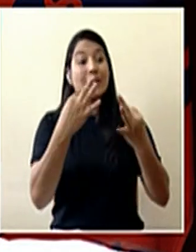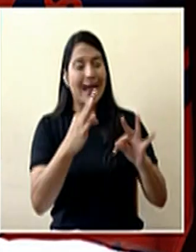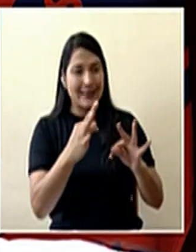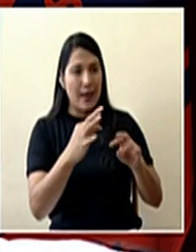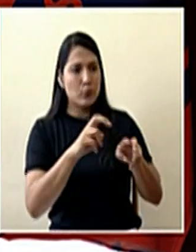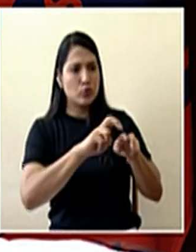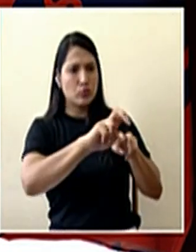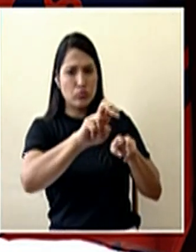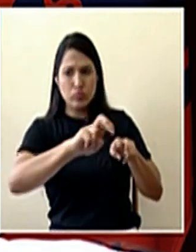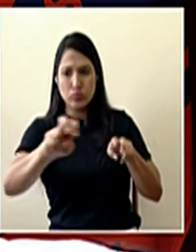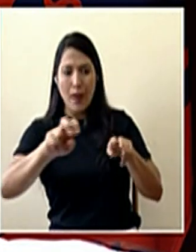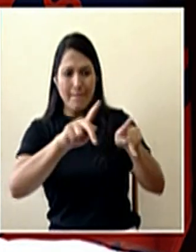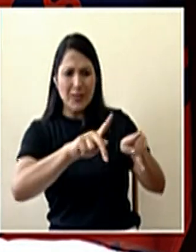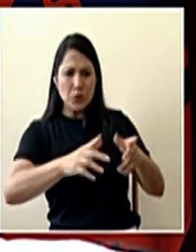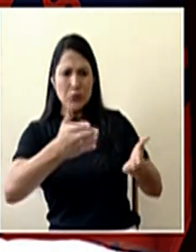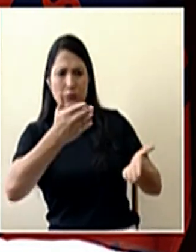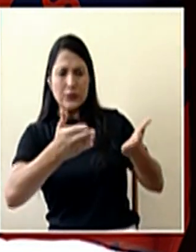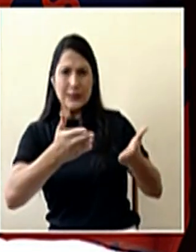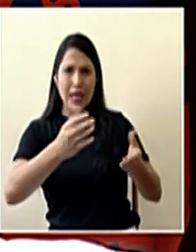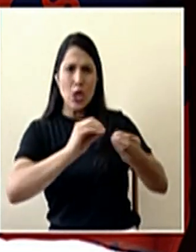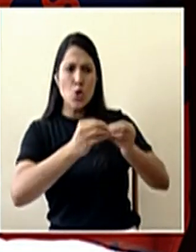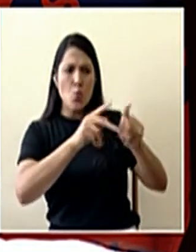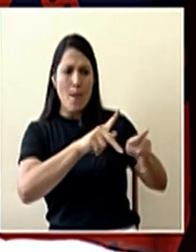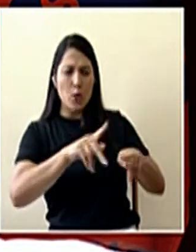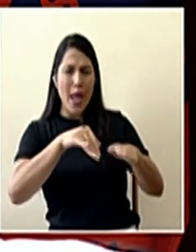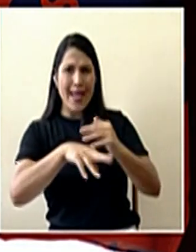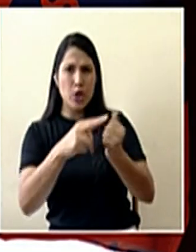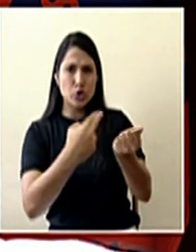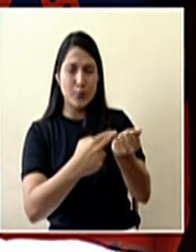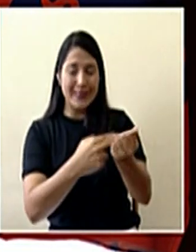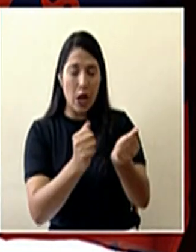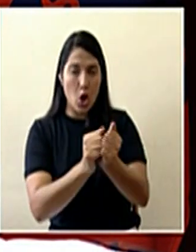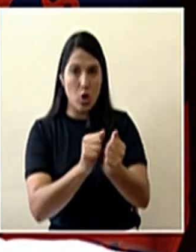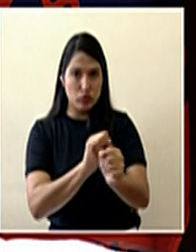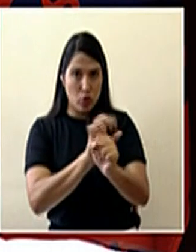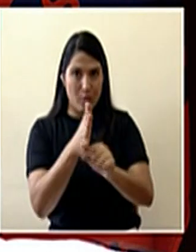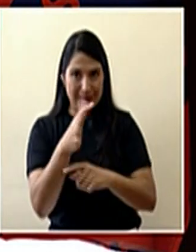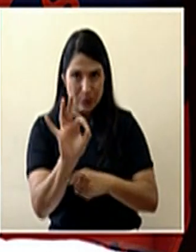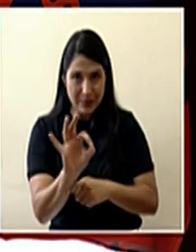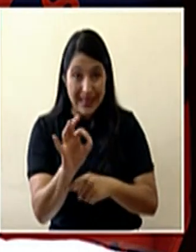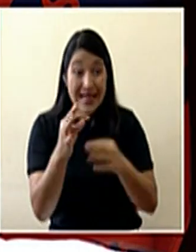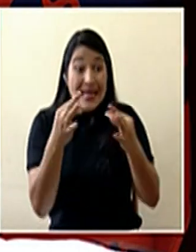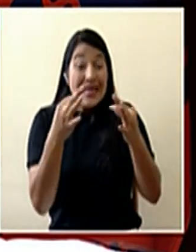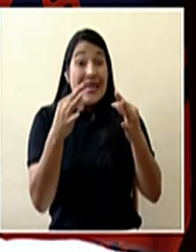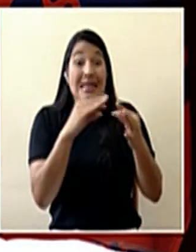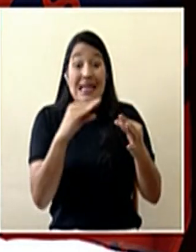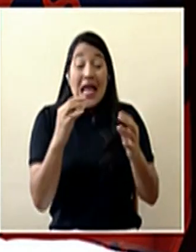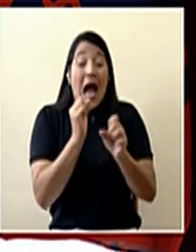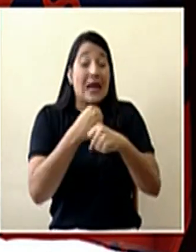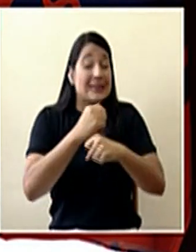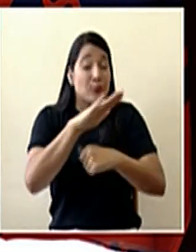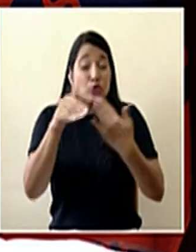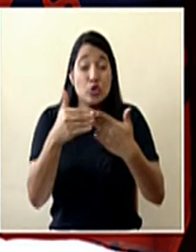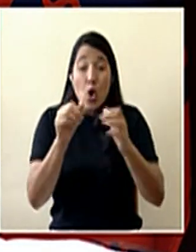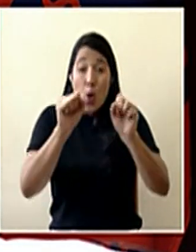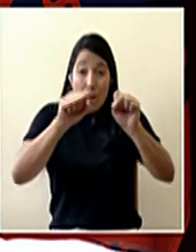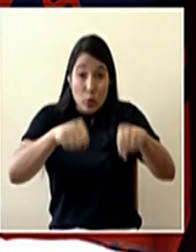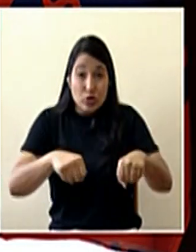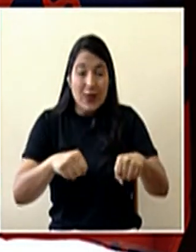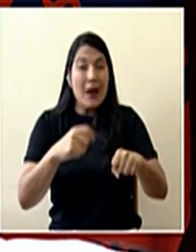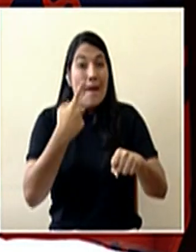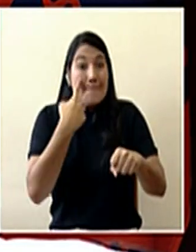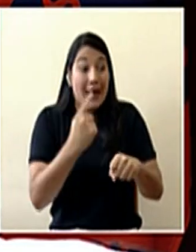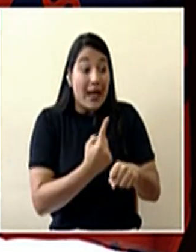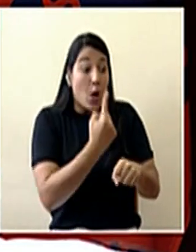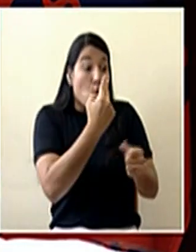que los hospitales periféricos y regionales no se saturen con este tipo de pacientes. Estamos haciendo todo lo posible para que la distribución sea